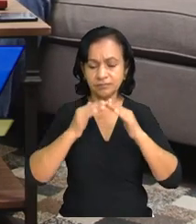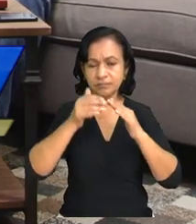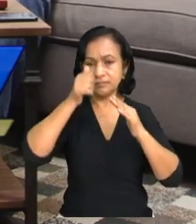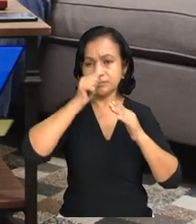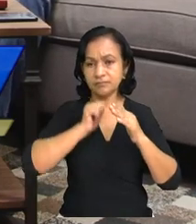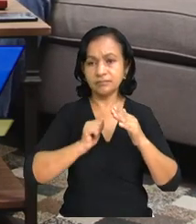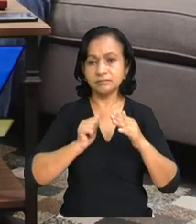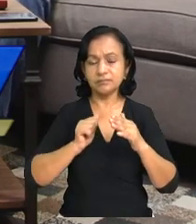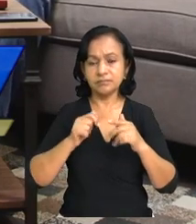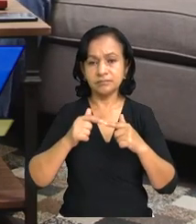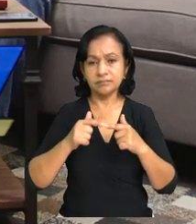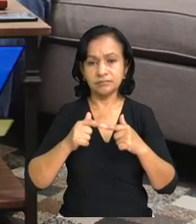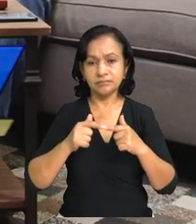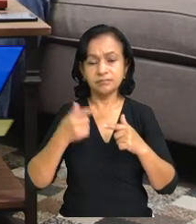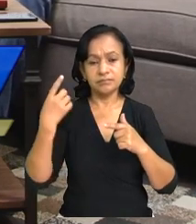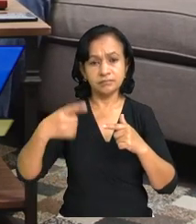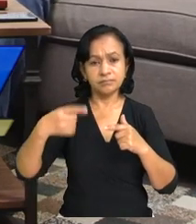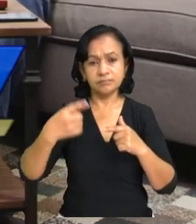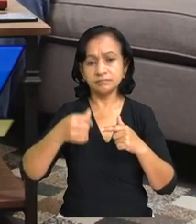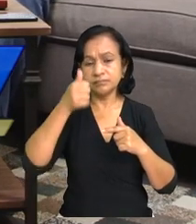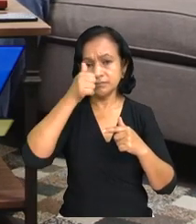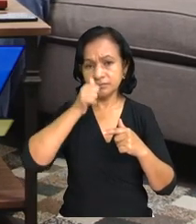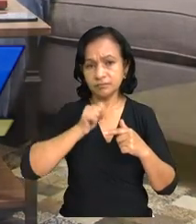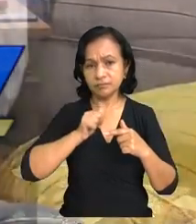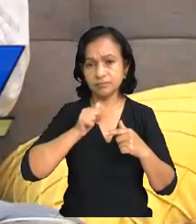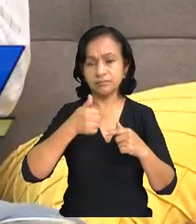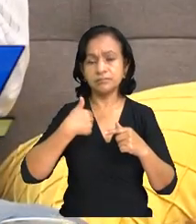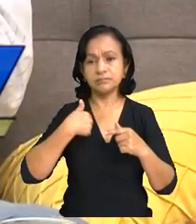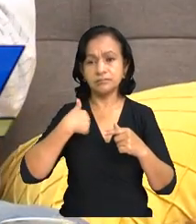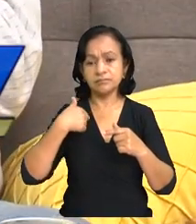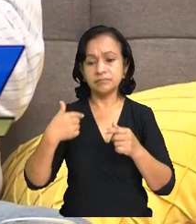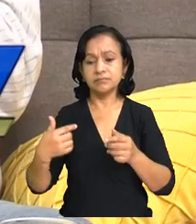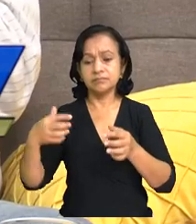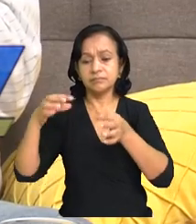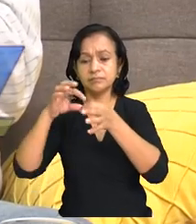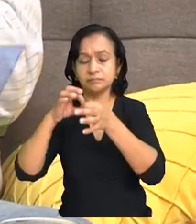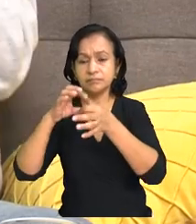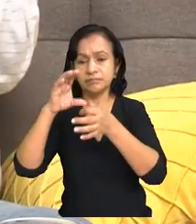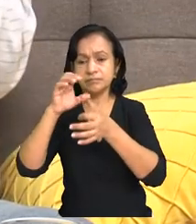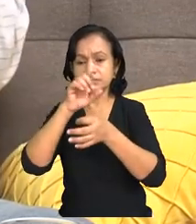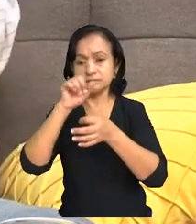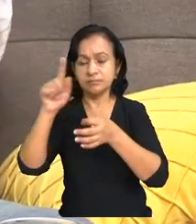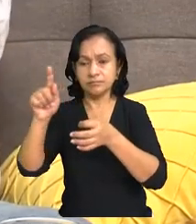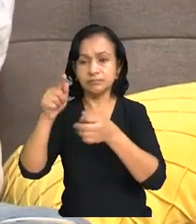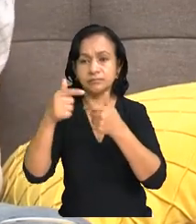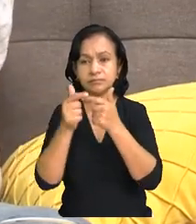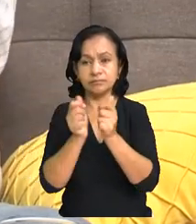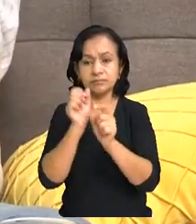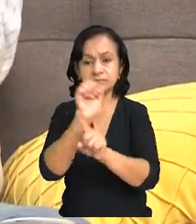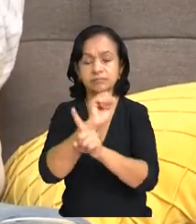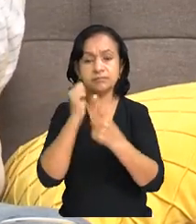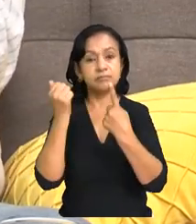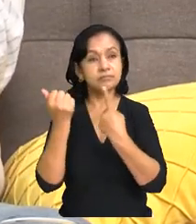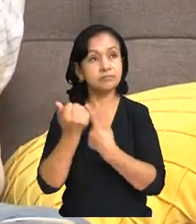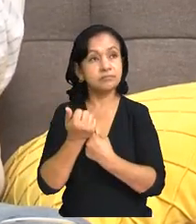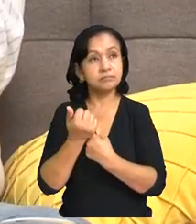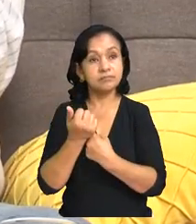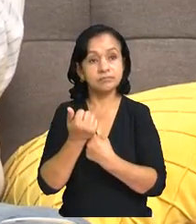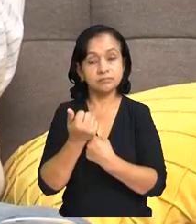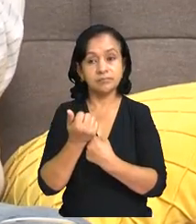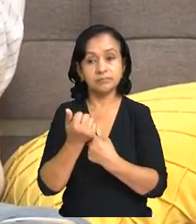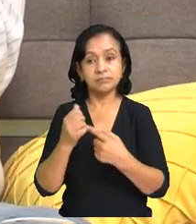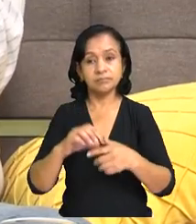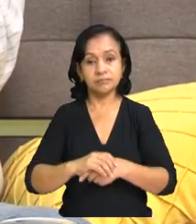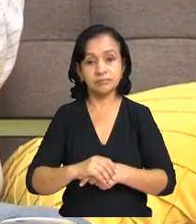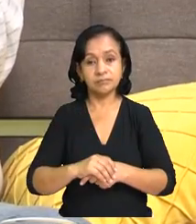inmediatamente yo tengo derecho a agua, pero al mismo tiempo paso a integrar el Comité de Agua Potable y Saneamiento. Entonces, una asamblea la que